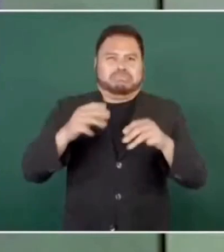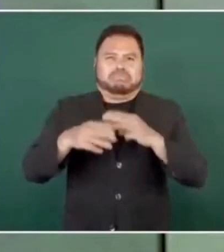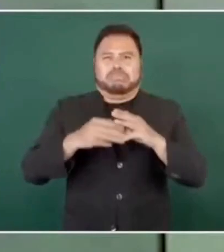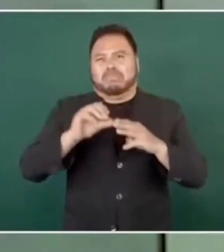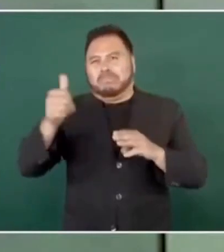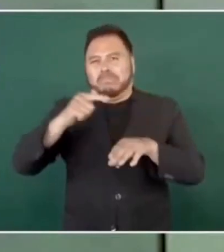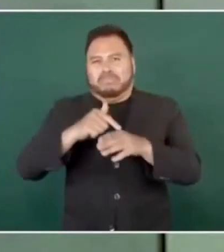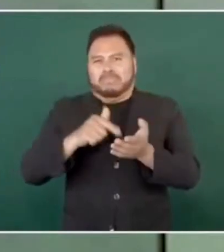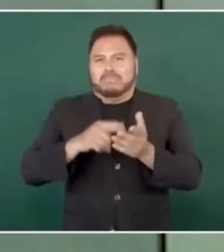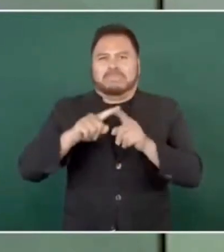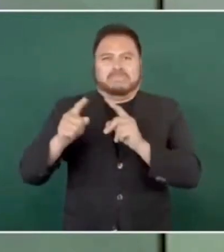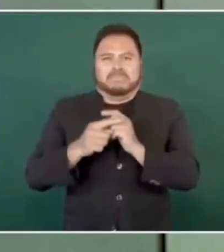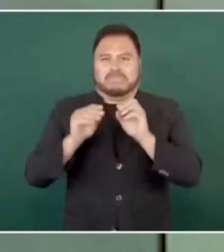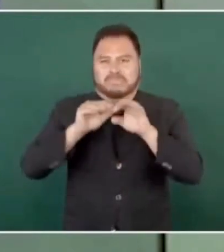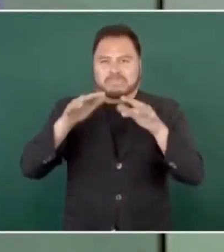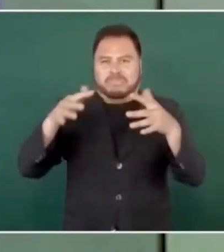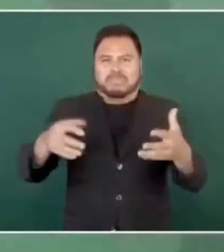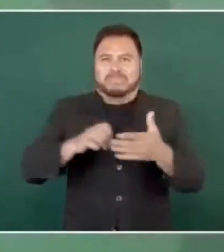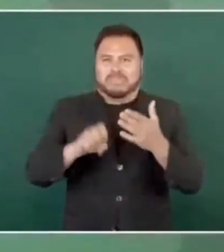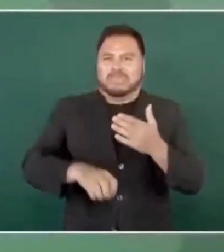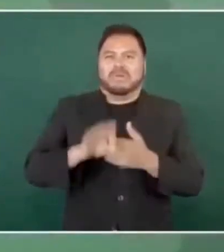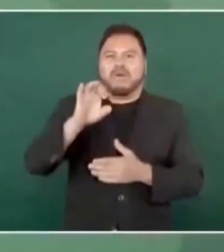el consumo del fentanilo,